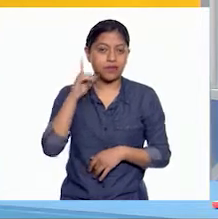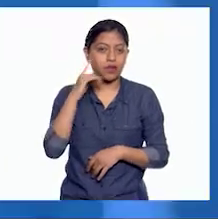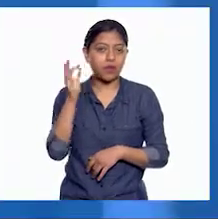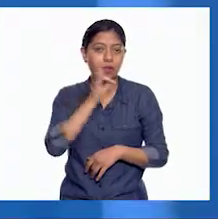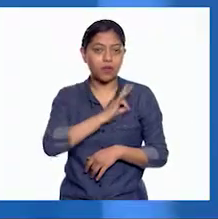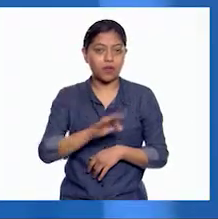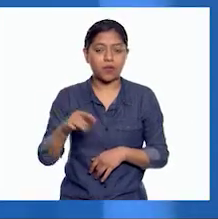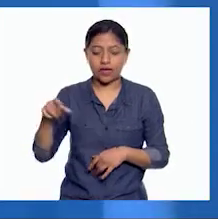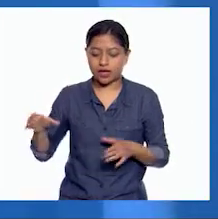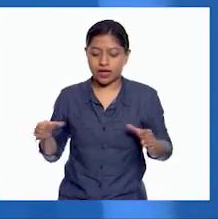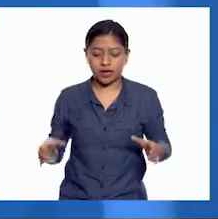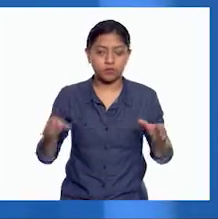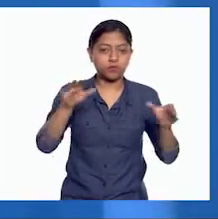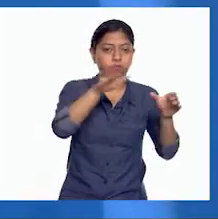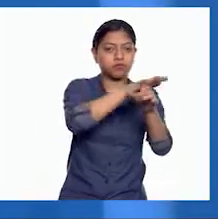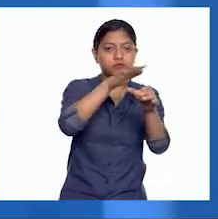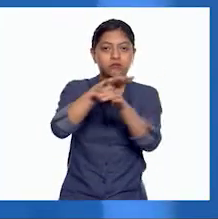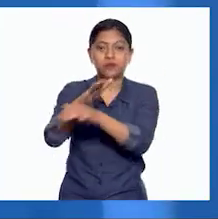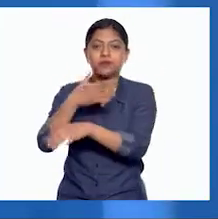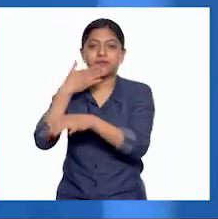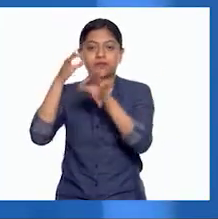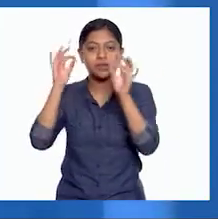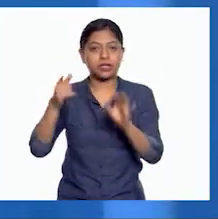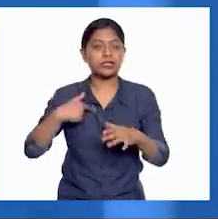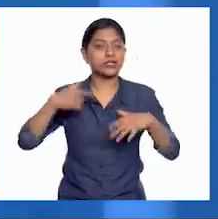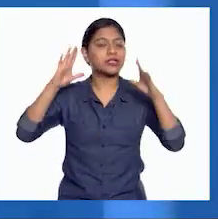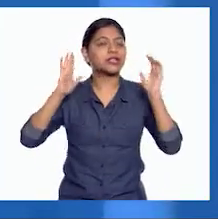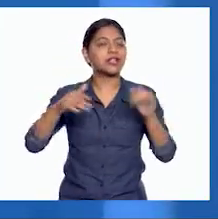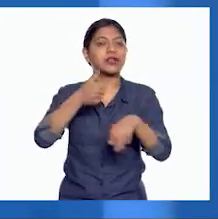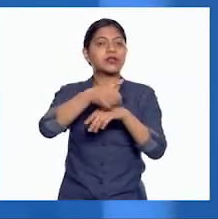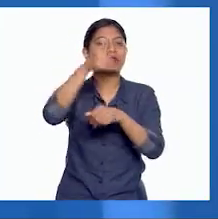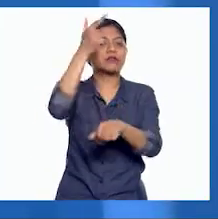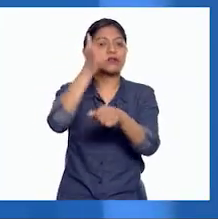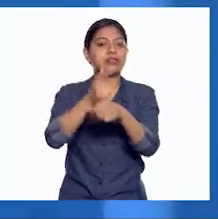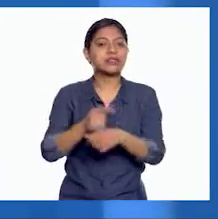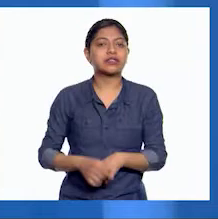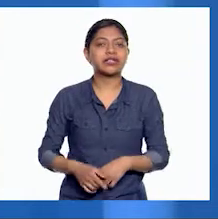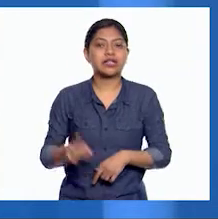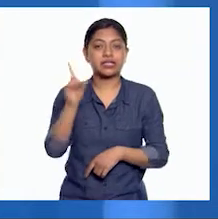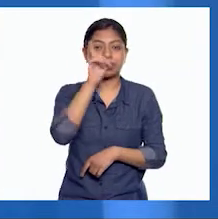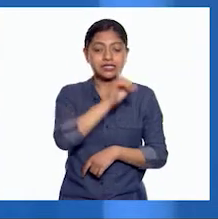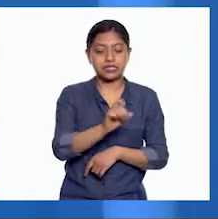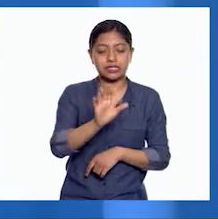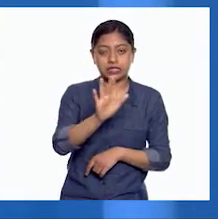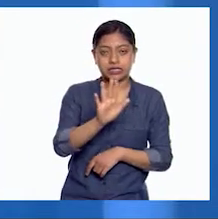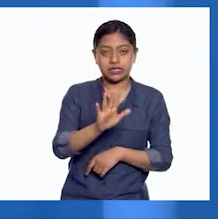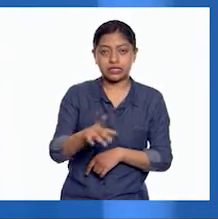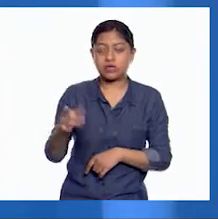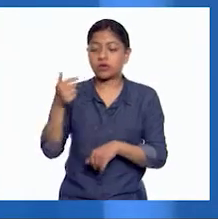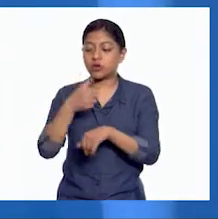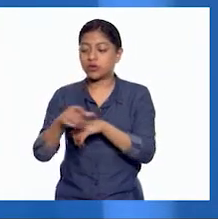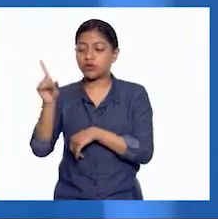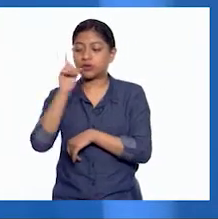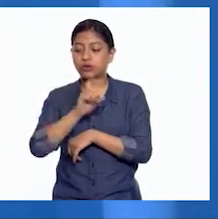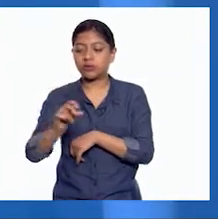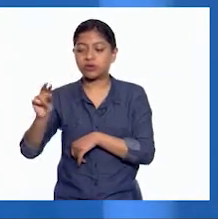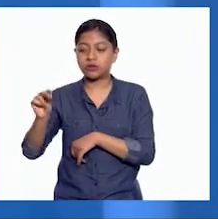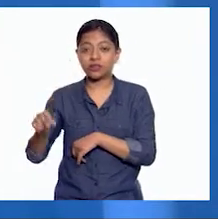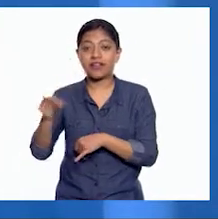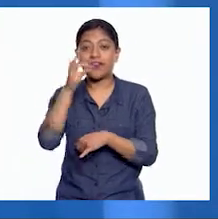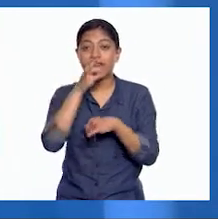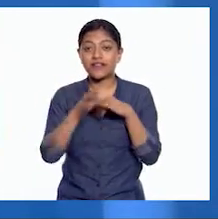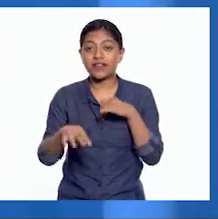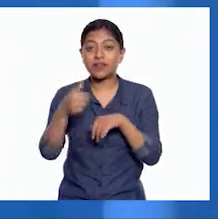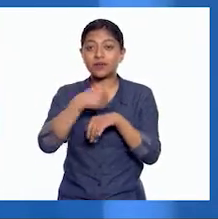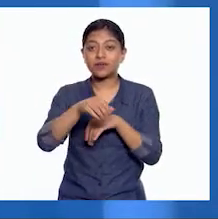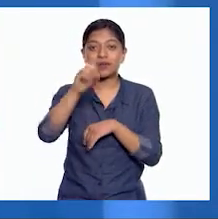líquidos. Maestra, ya lo tengo. El 150 y el 180 terminan en 10,